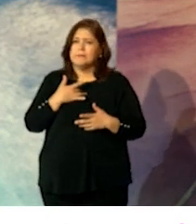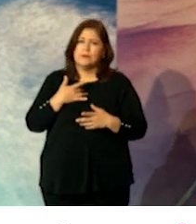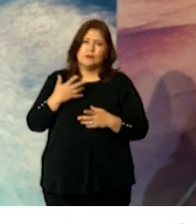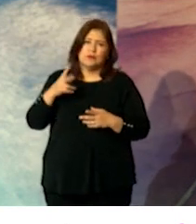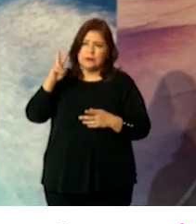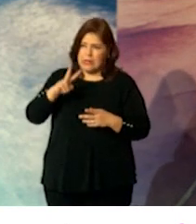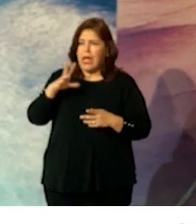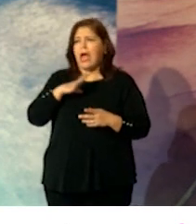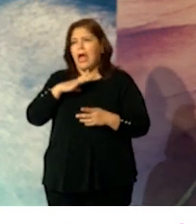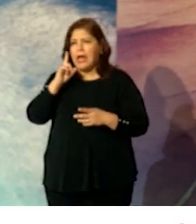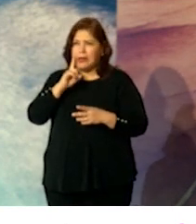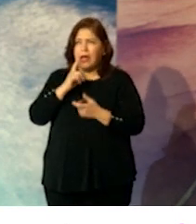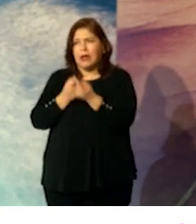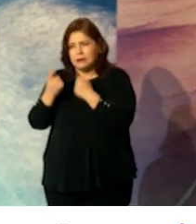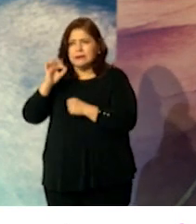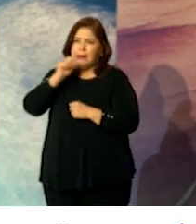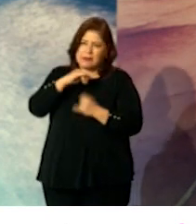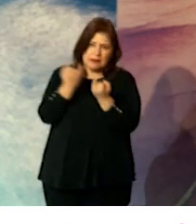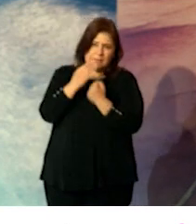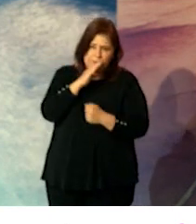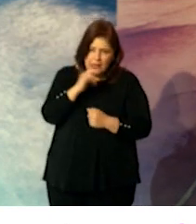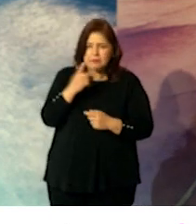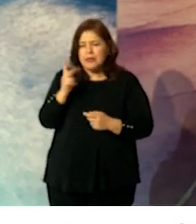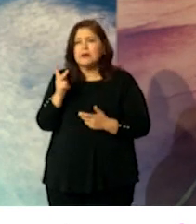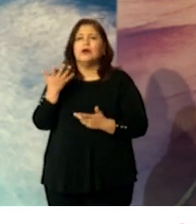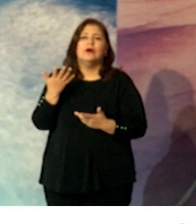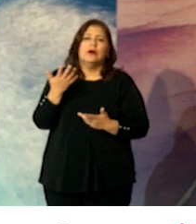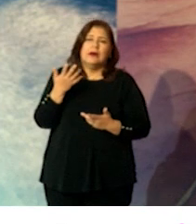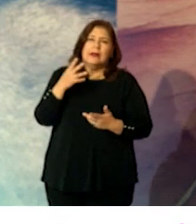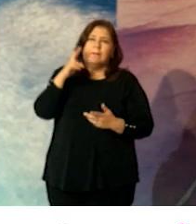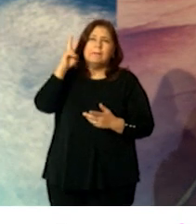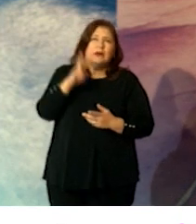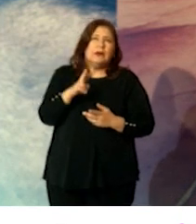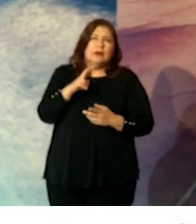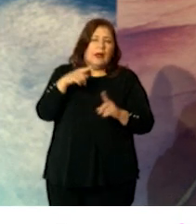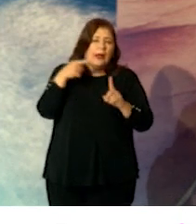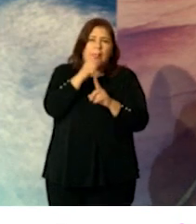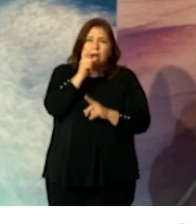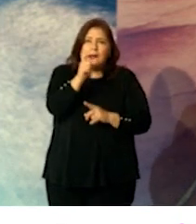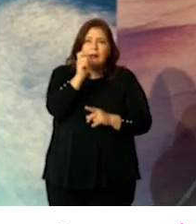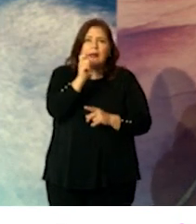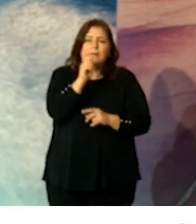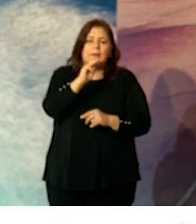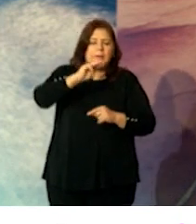pendencieras y camorristas, pero es en la buena palabra, en el sentido como maternal de la palabra,